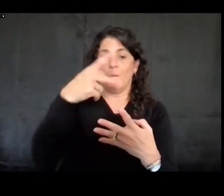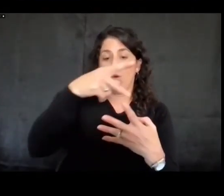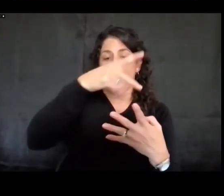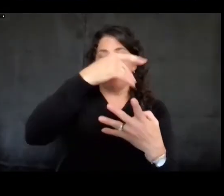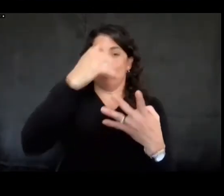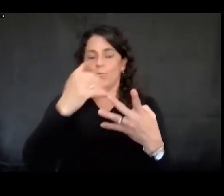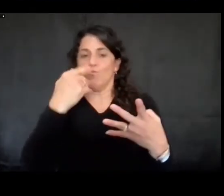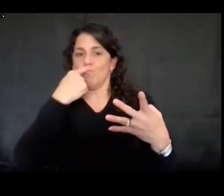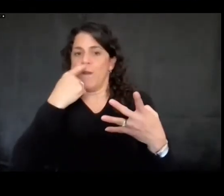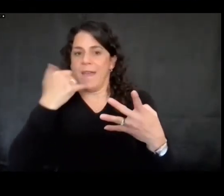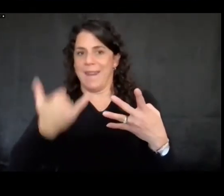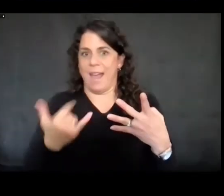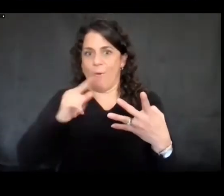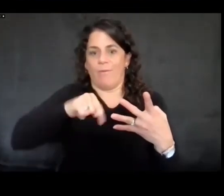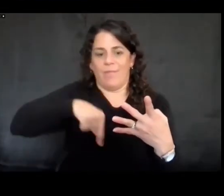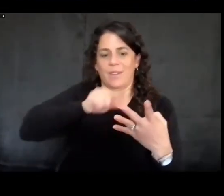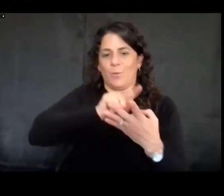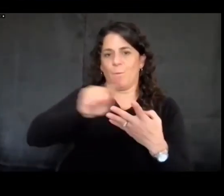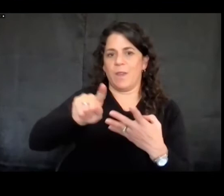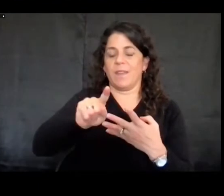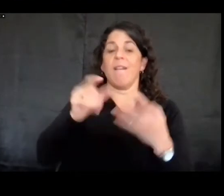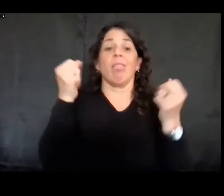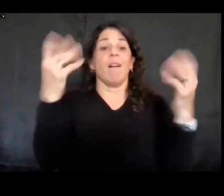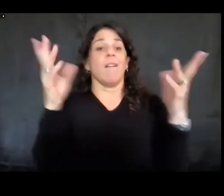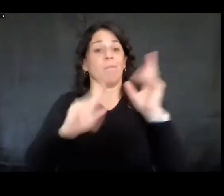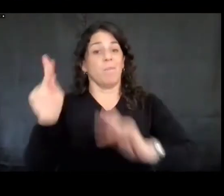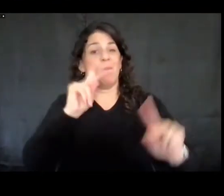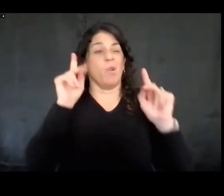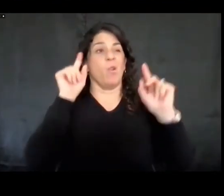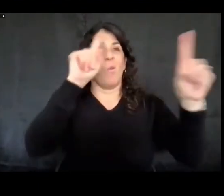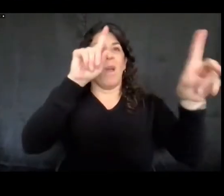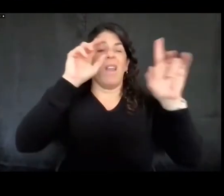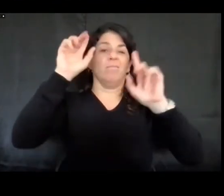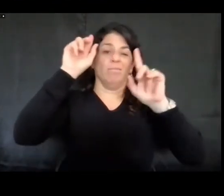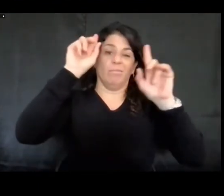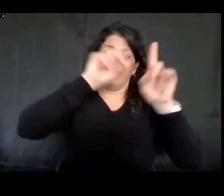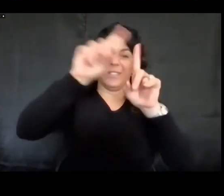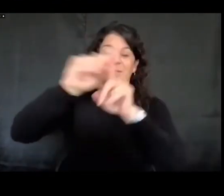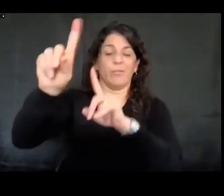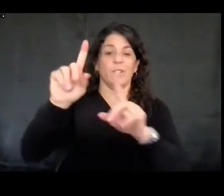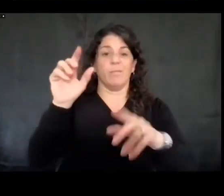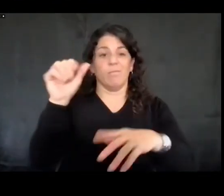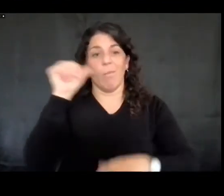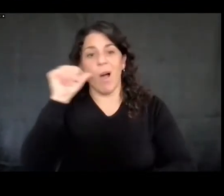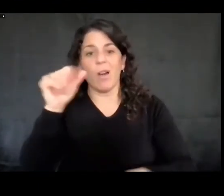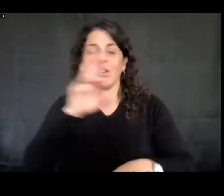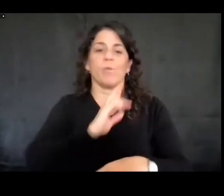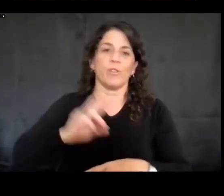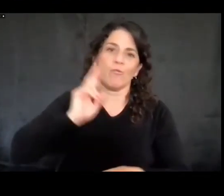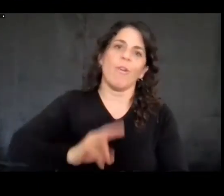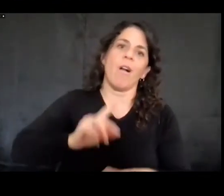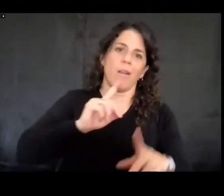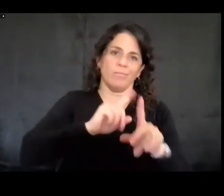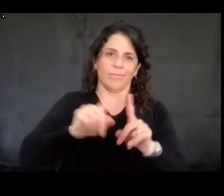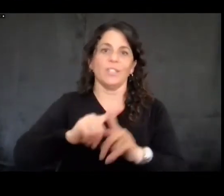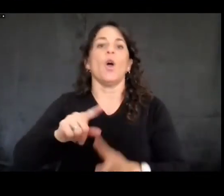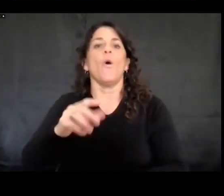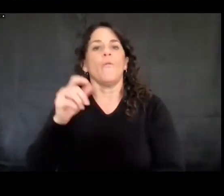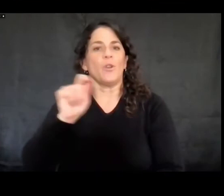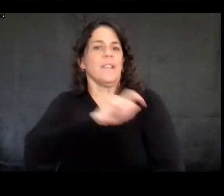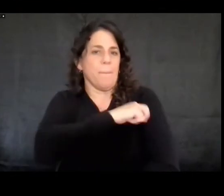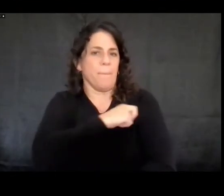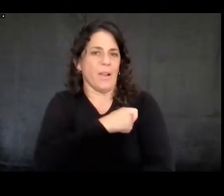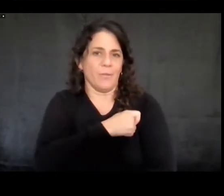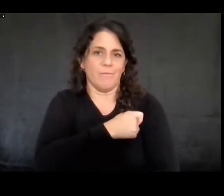sanz parte que es un día de mucha gente salieron y ahora vamos a tener los deportes para estar viendo